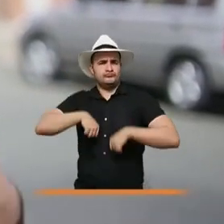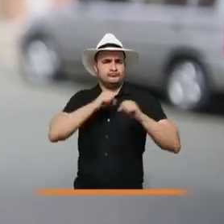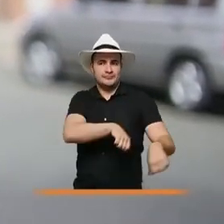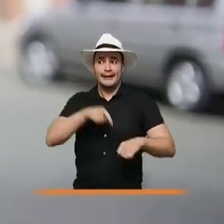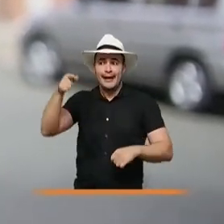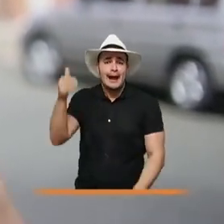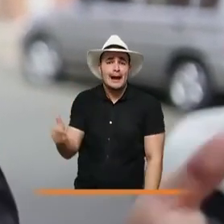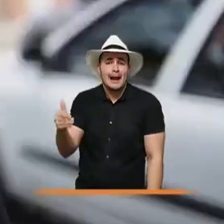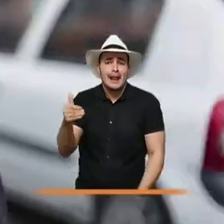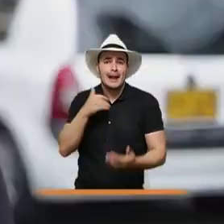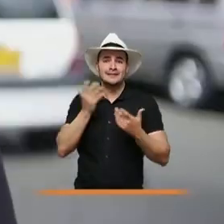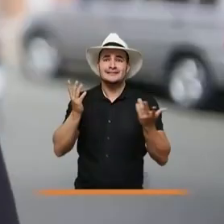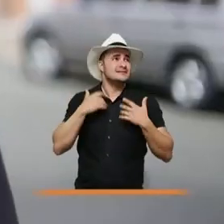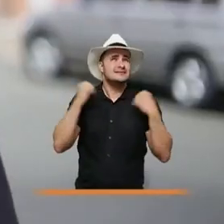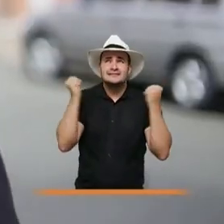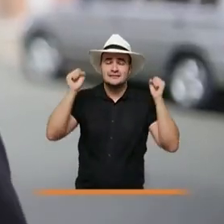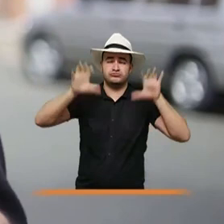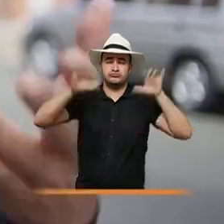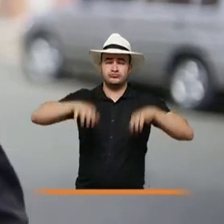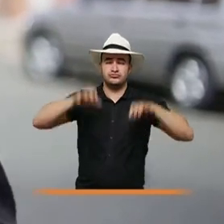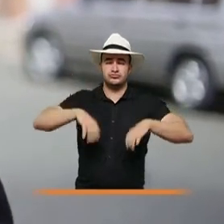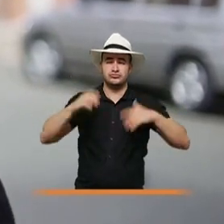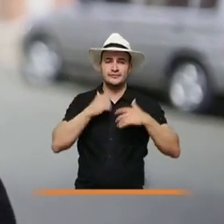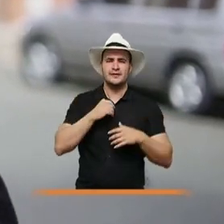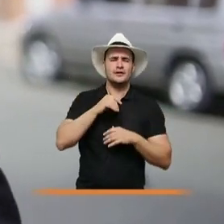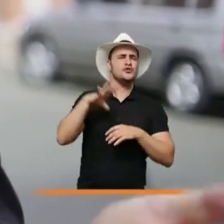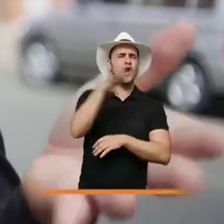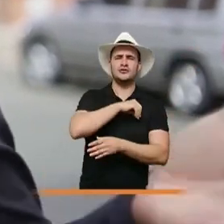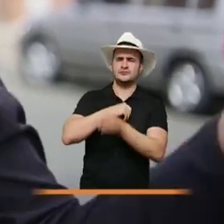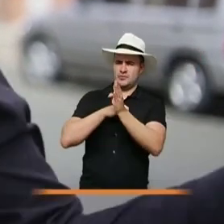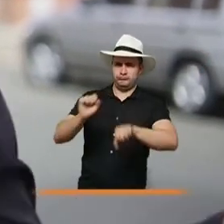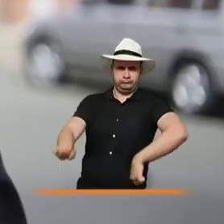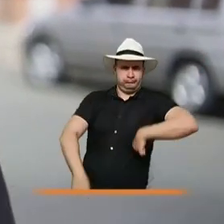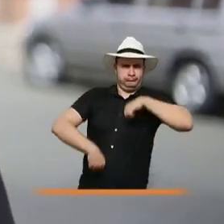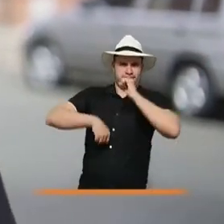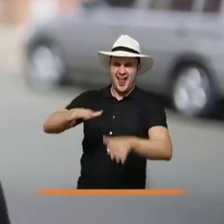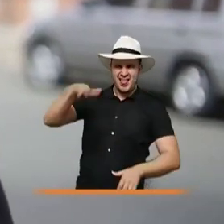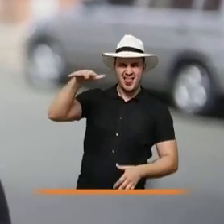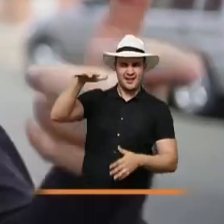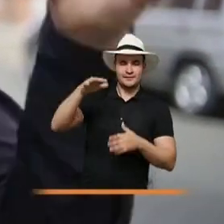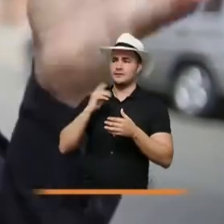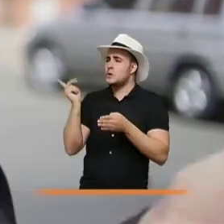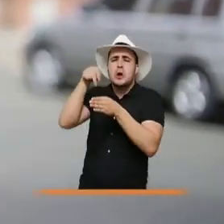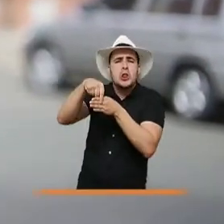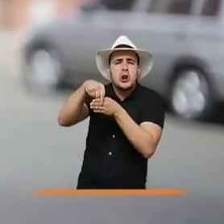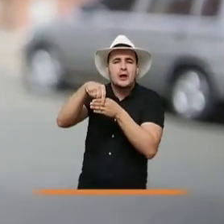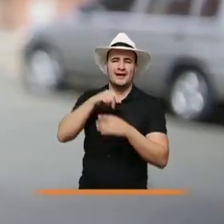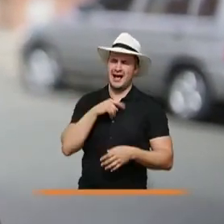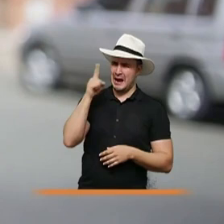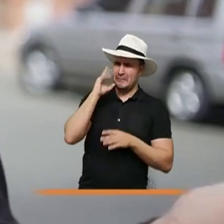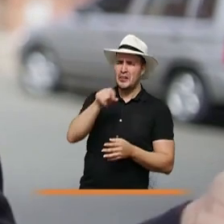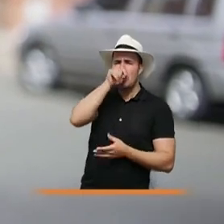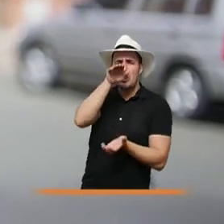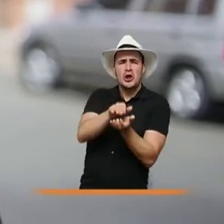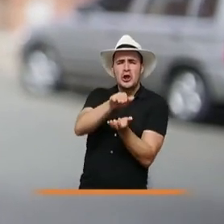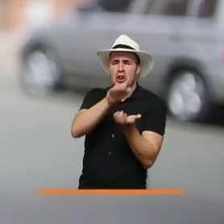pequeño iba a ser colocado por el vídeo y el aguacero se veía demasiado pequeñito en un caballo muy grande y alguien dijo me parece un vikingo